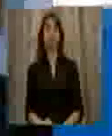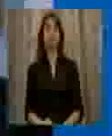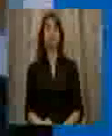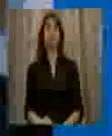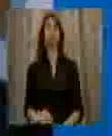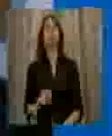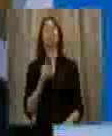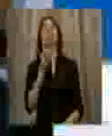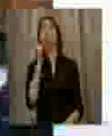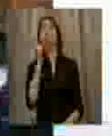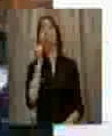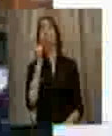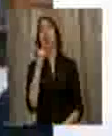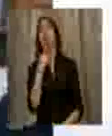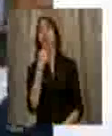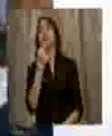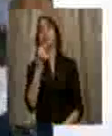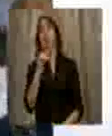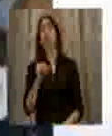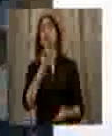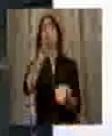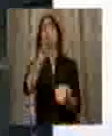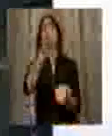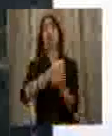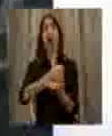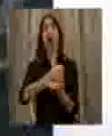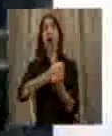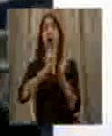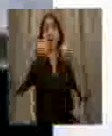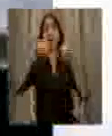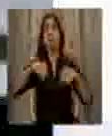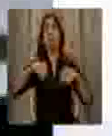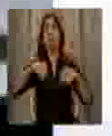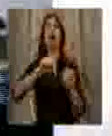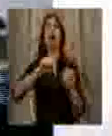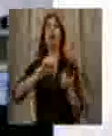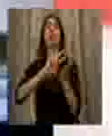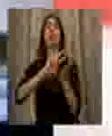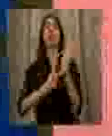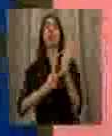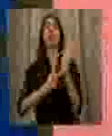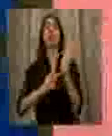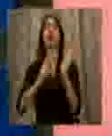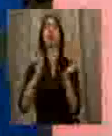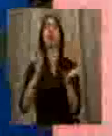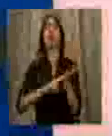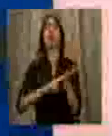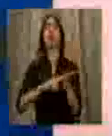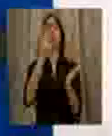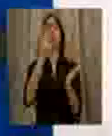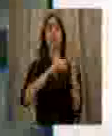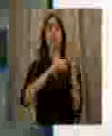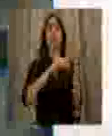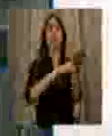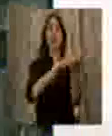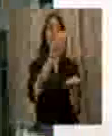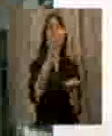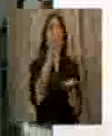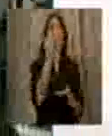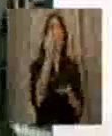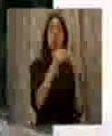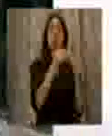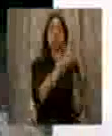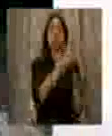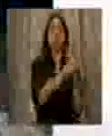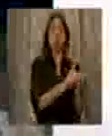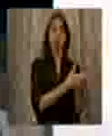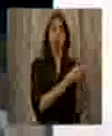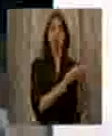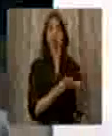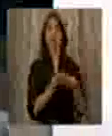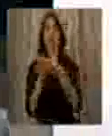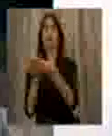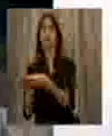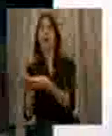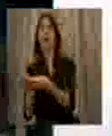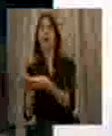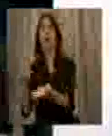Finalmente se aprobó la reforma tributaria que busca recaudar $1.000 millones que irán a financiar la reforma a la